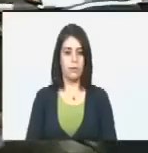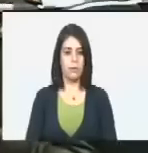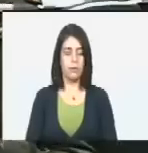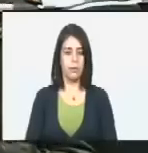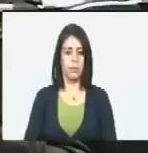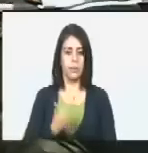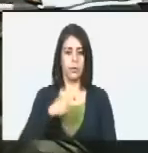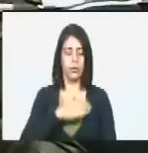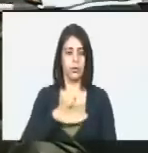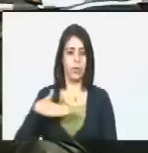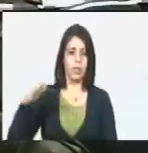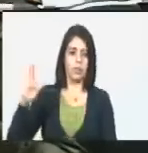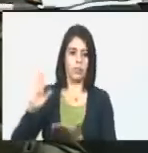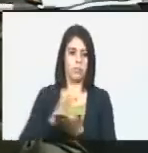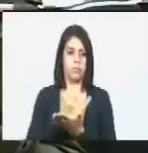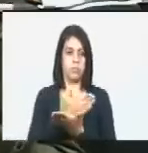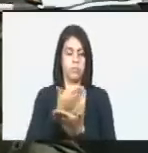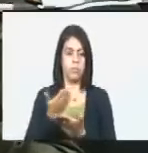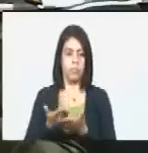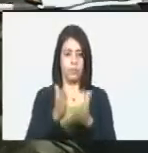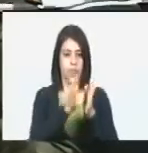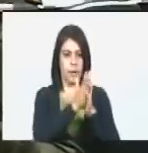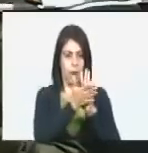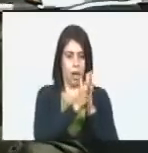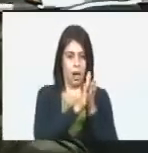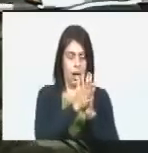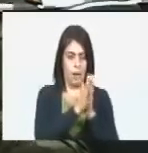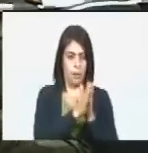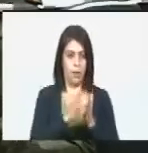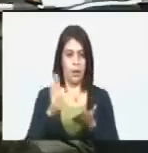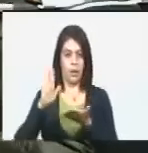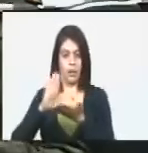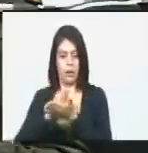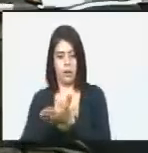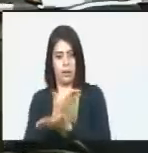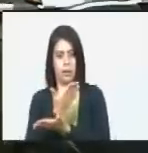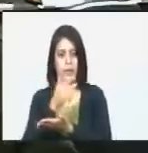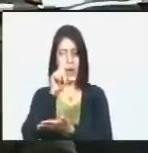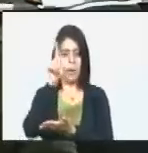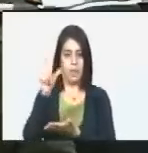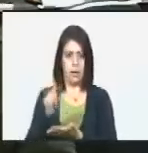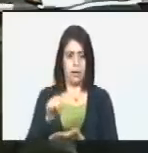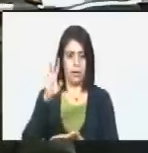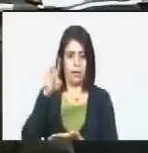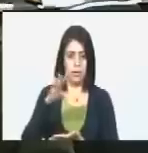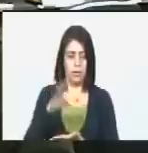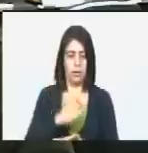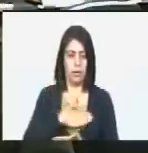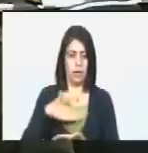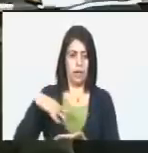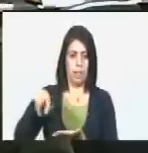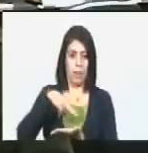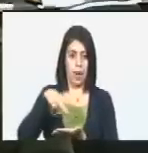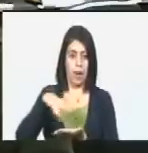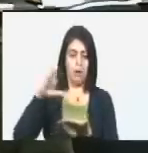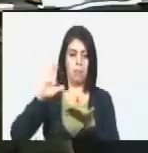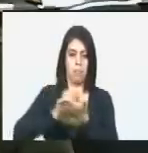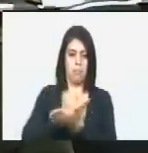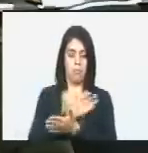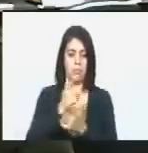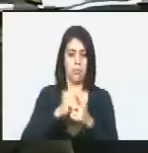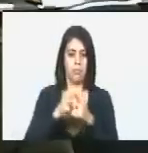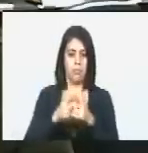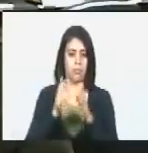quitar la arepa, nos quieren quitar el esequibo, nos quieren quitar el joropo, pero la arepa,